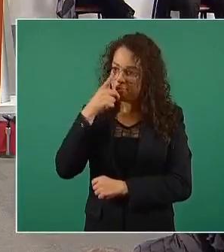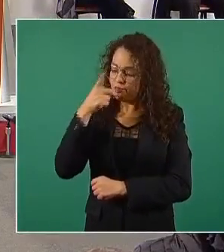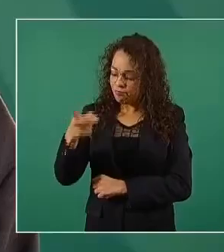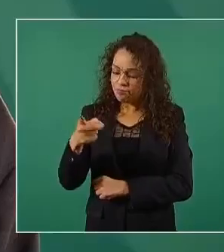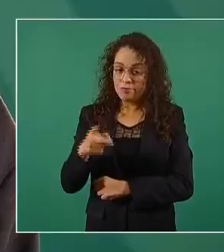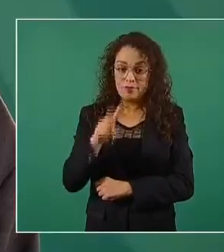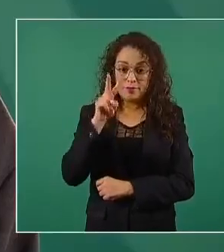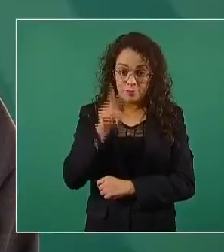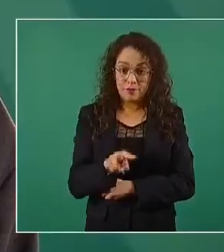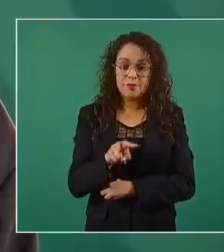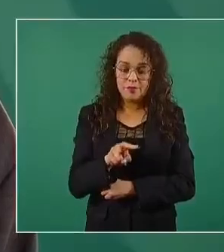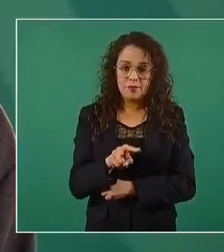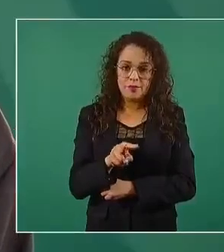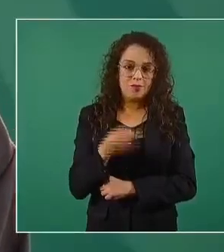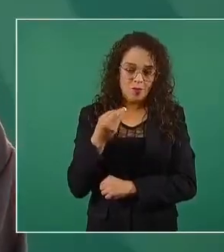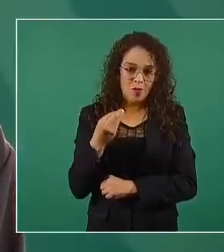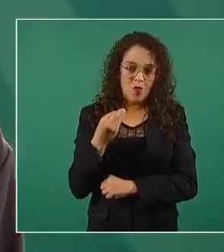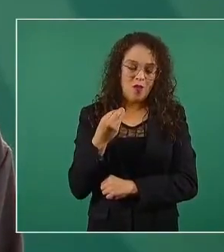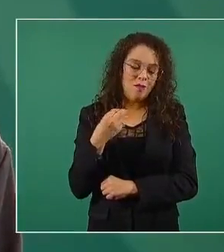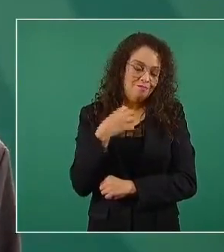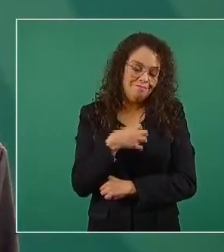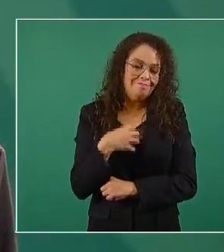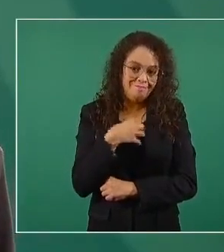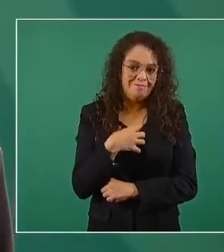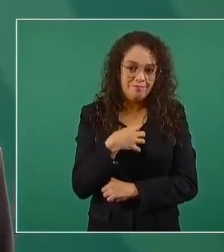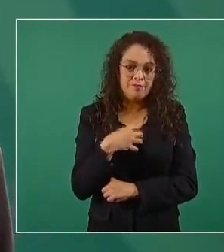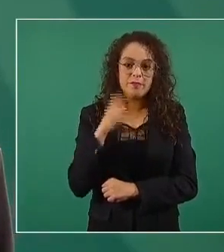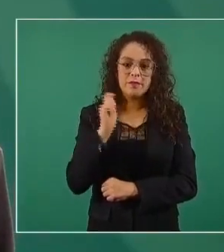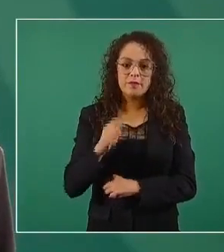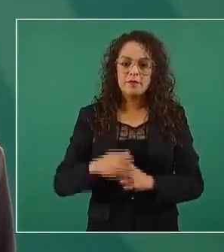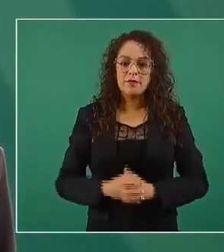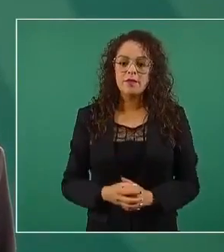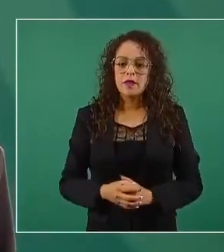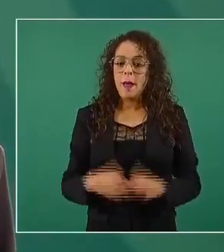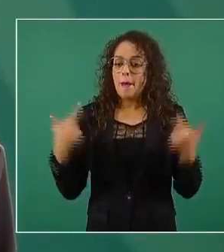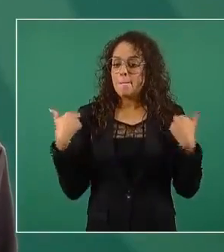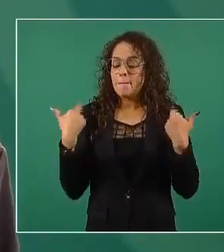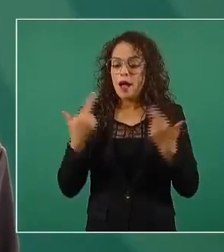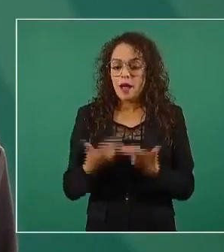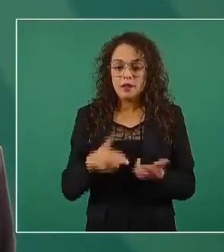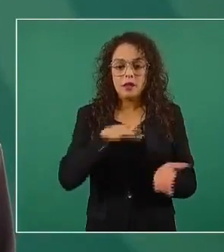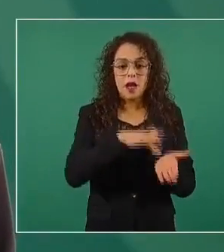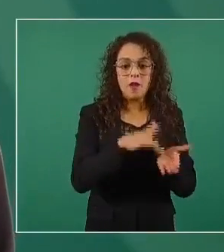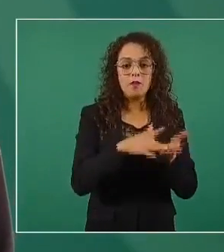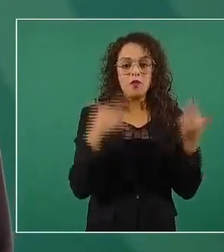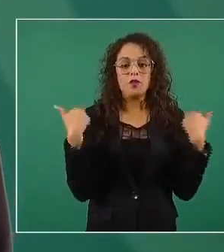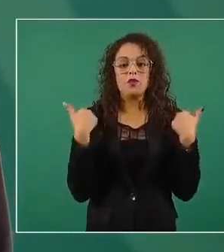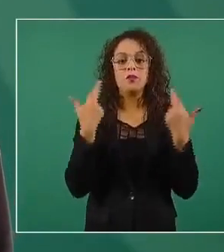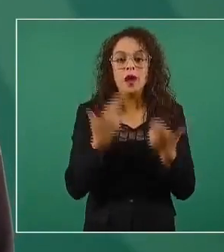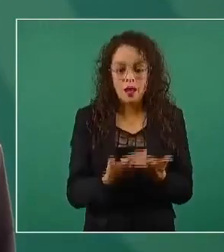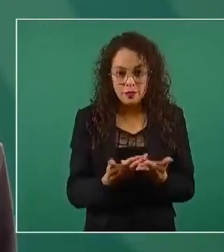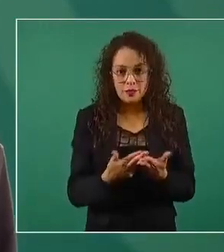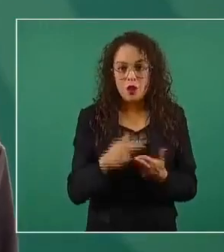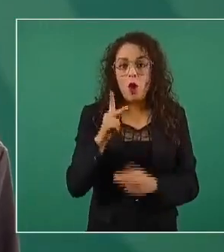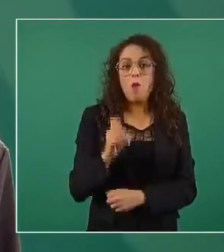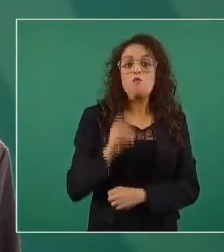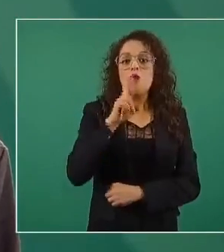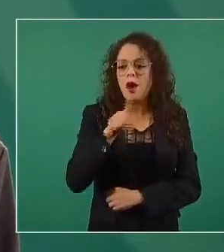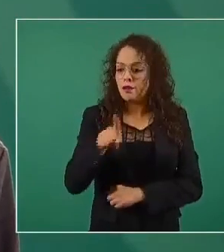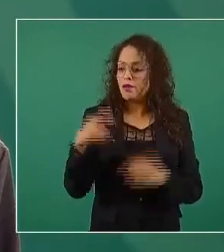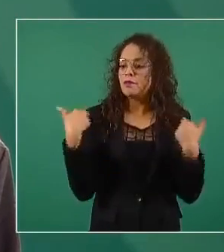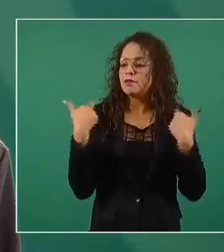escuchar, es: maestros que apoyan a maestros por maestros para maestros. Es